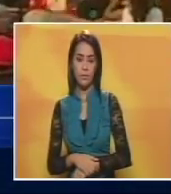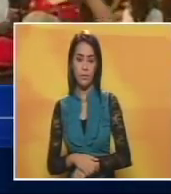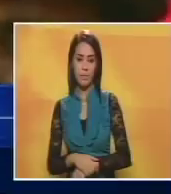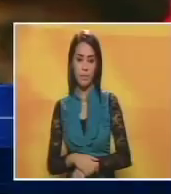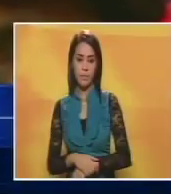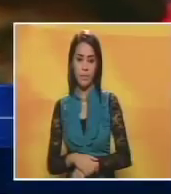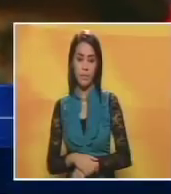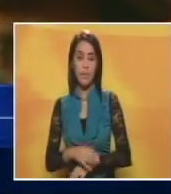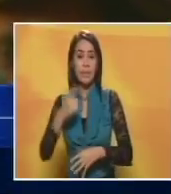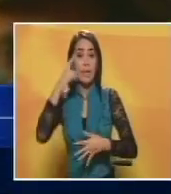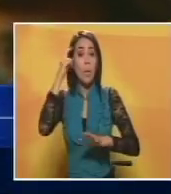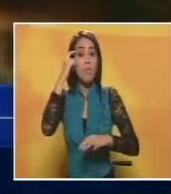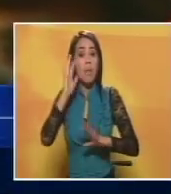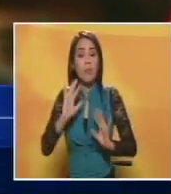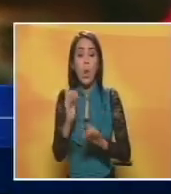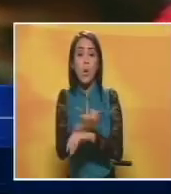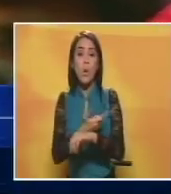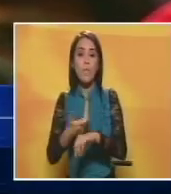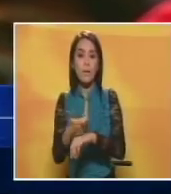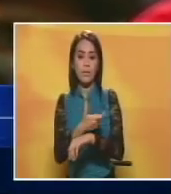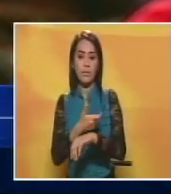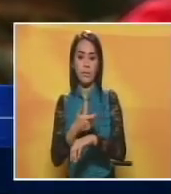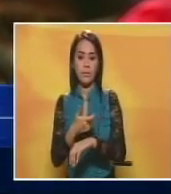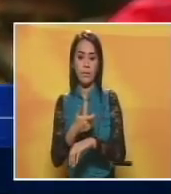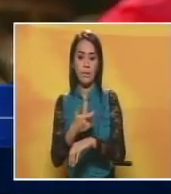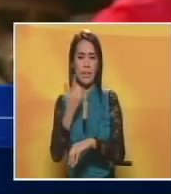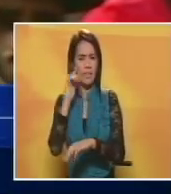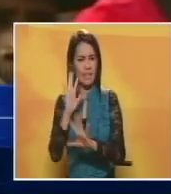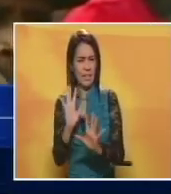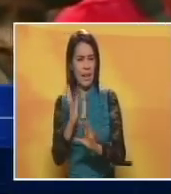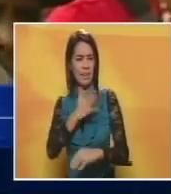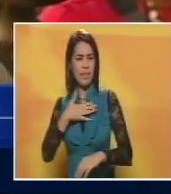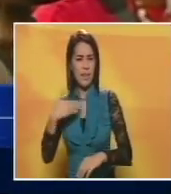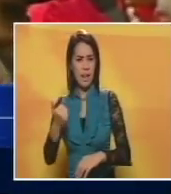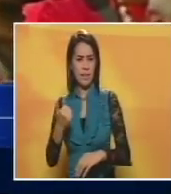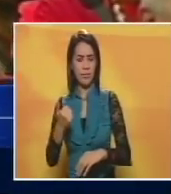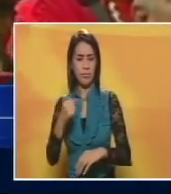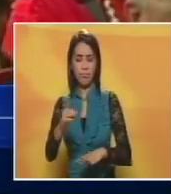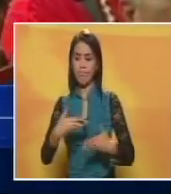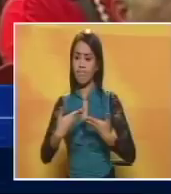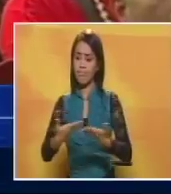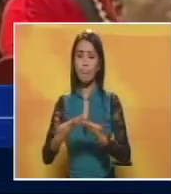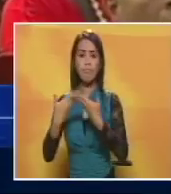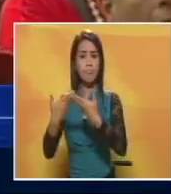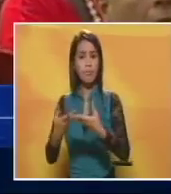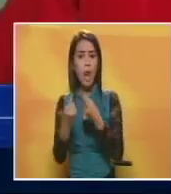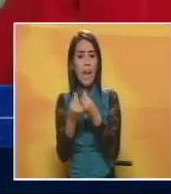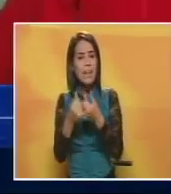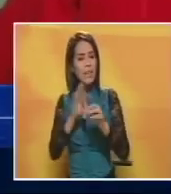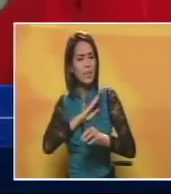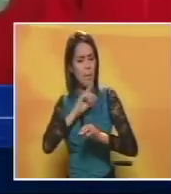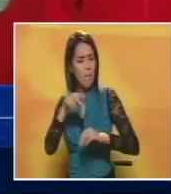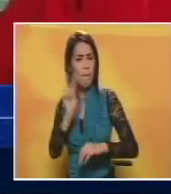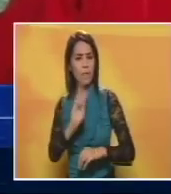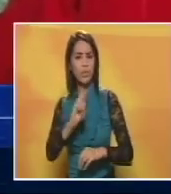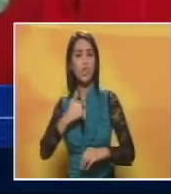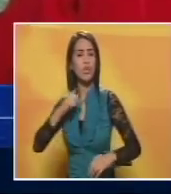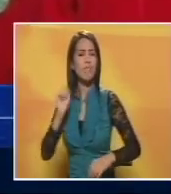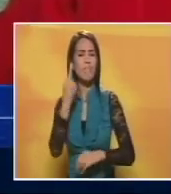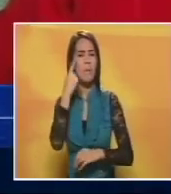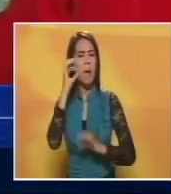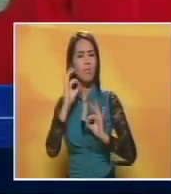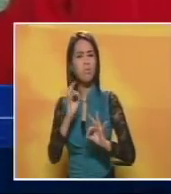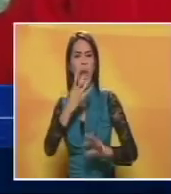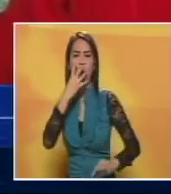Y si algún día llegara un gobierno que pretenda entregar las riquezas, yo sería el primero que daría